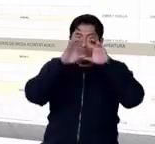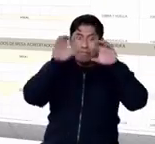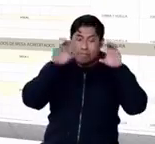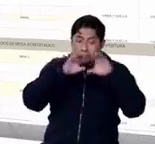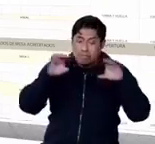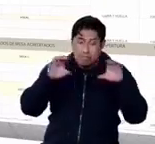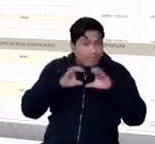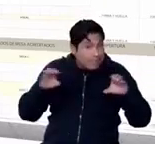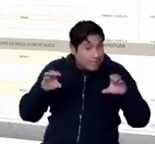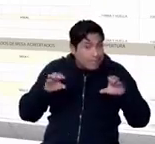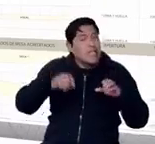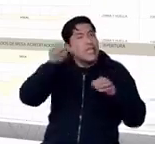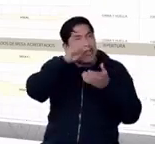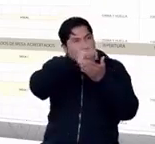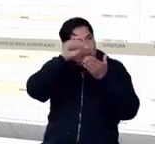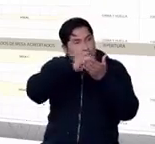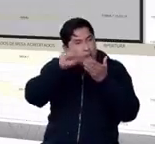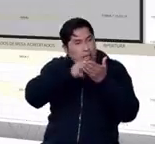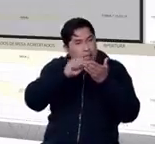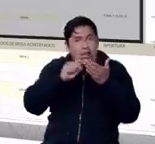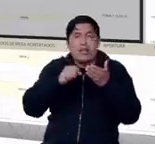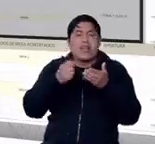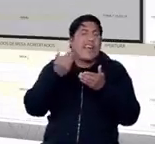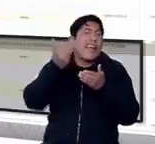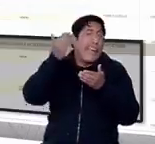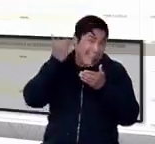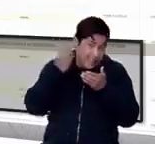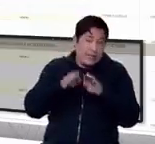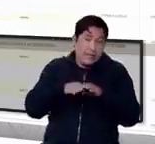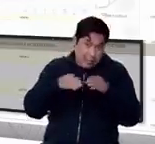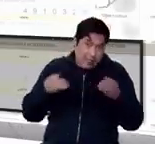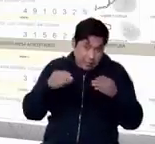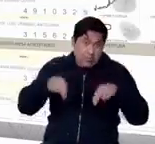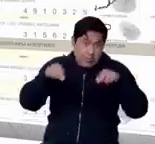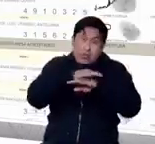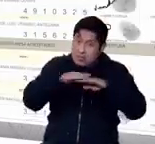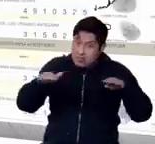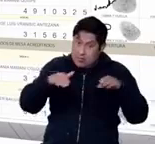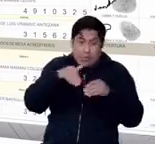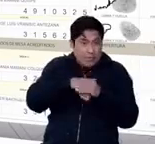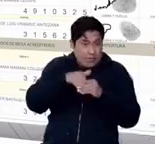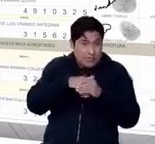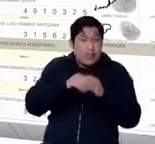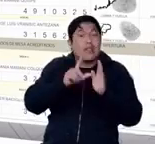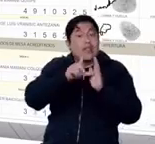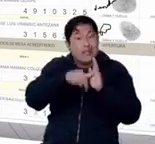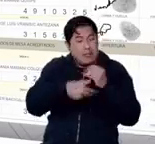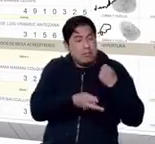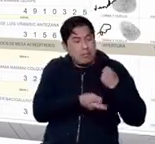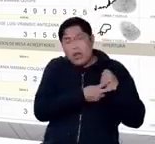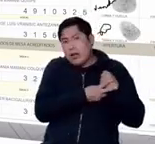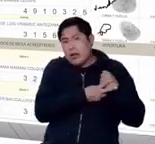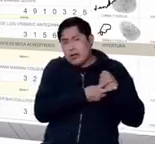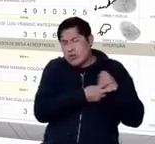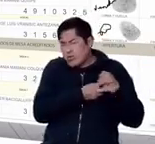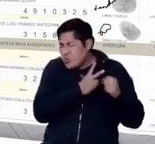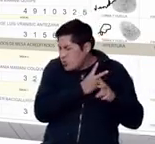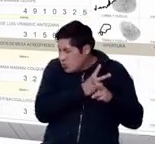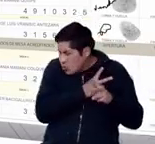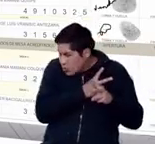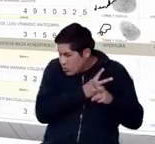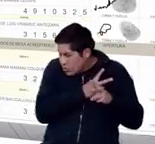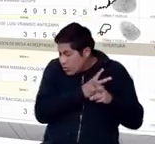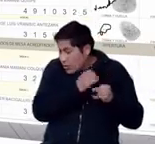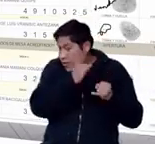Las tres primeras secciones del acta deben ser llenadas como se indicó antes de la apertura de la mesa de sufragio. Luego se la guarda en un lugar